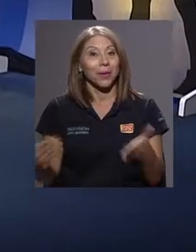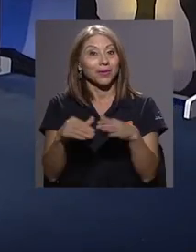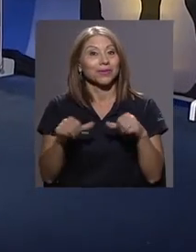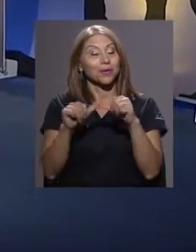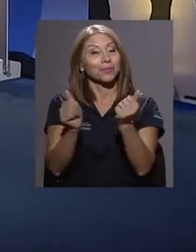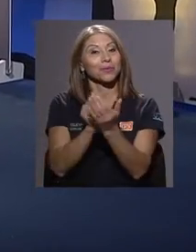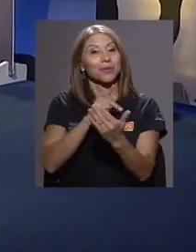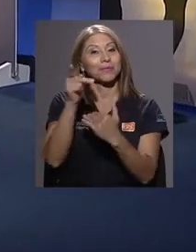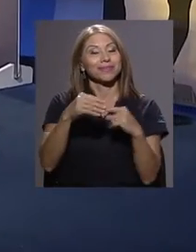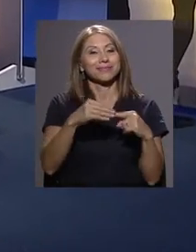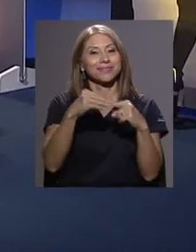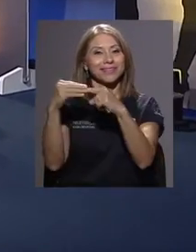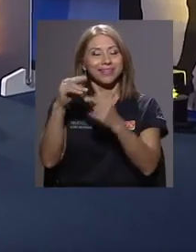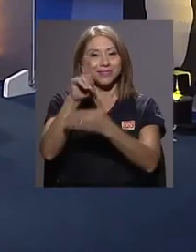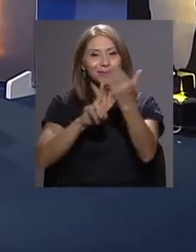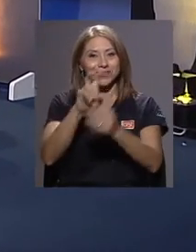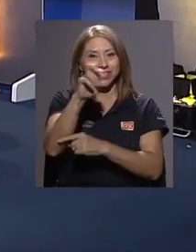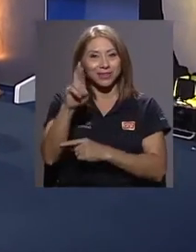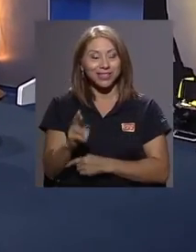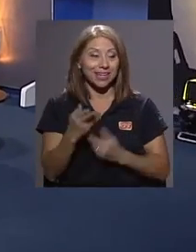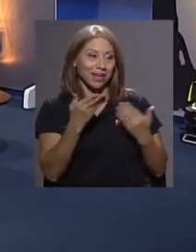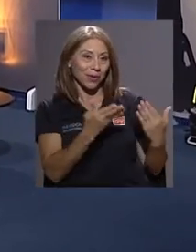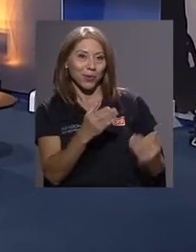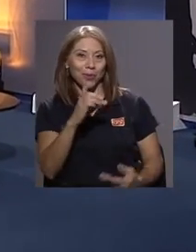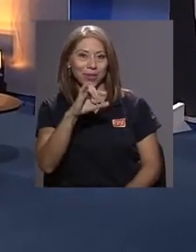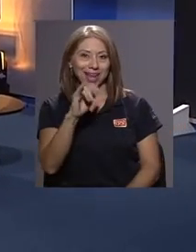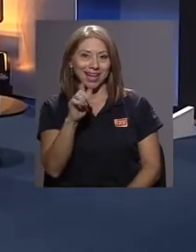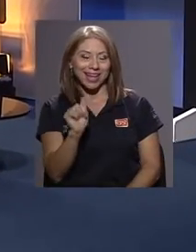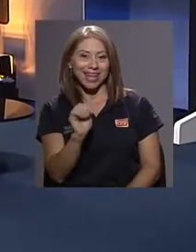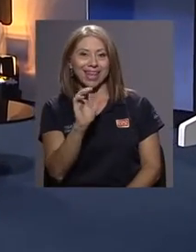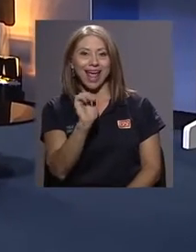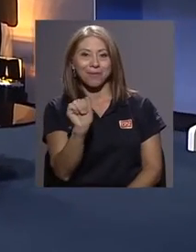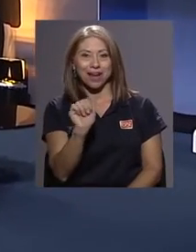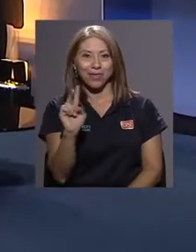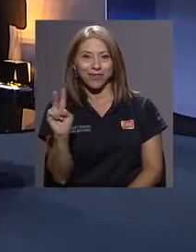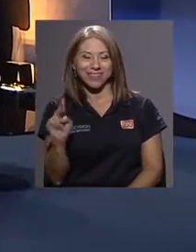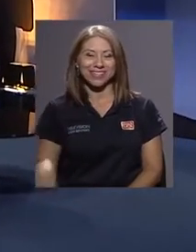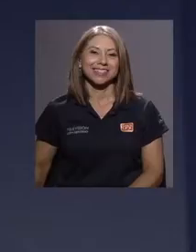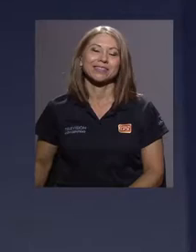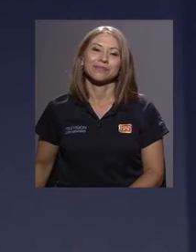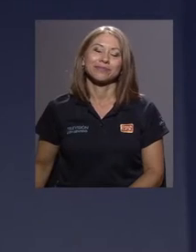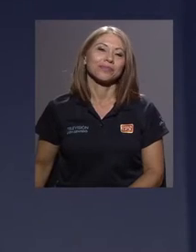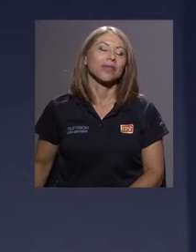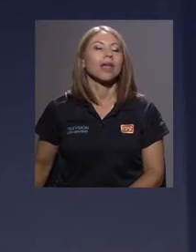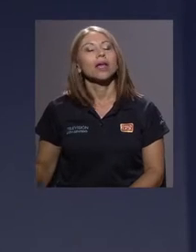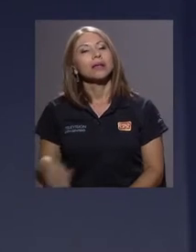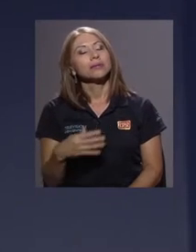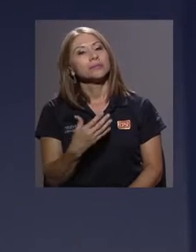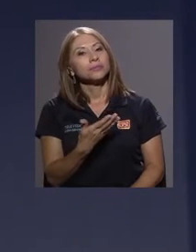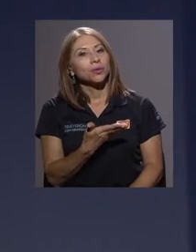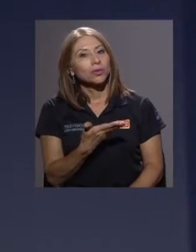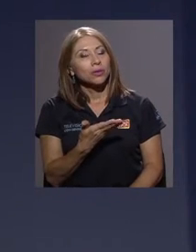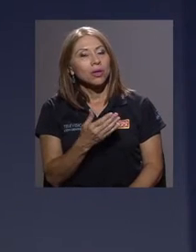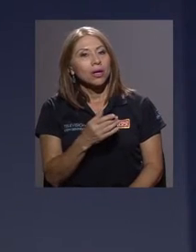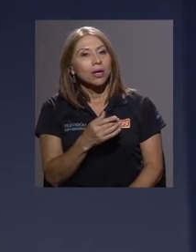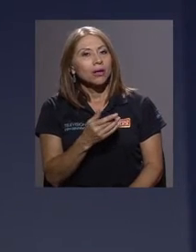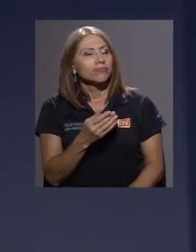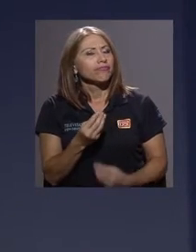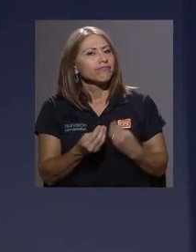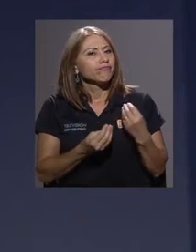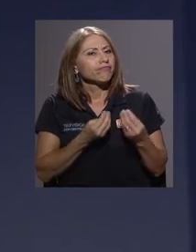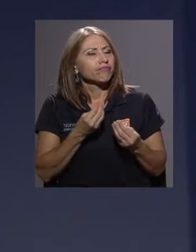regresamos a especiales universidad de costa rica estamos con doña ligia alvarado vivas doña ligia